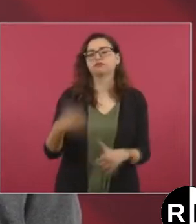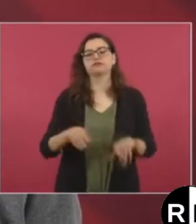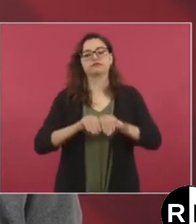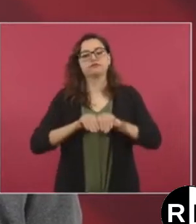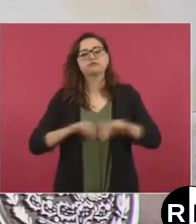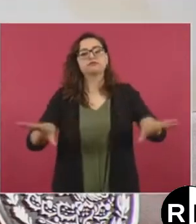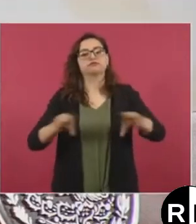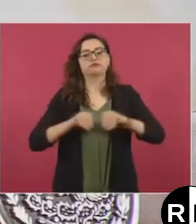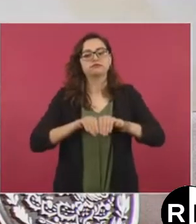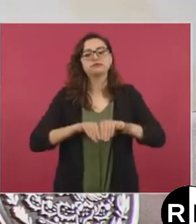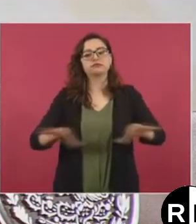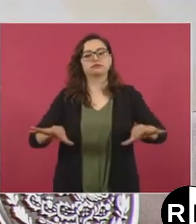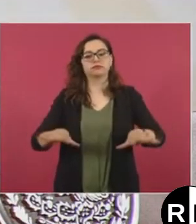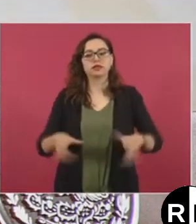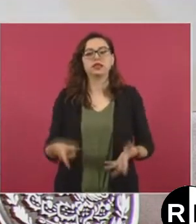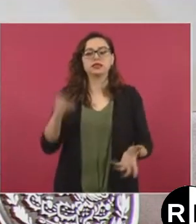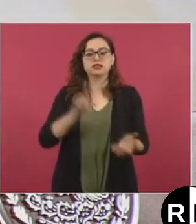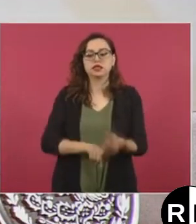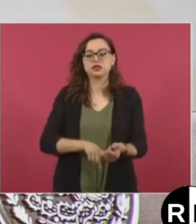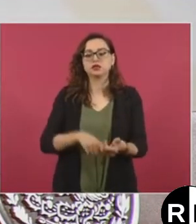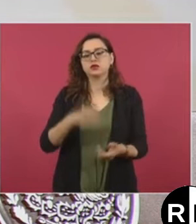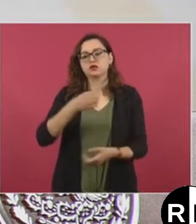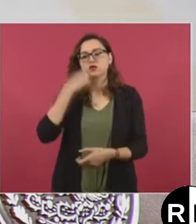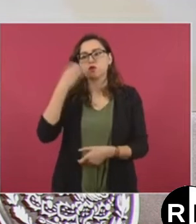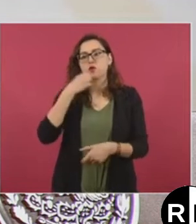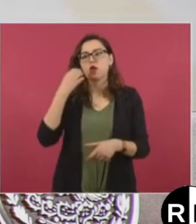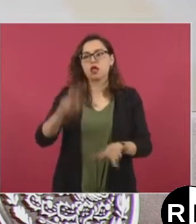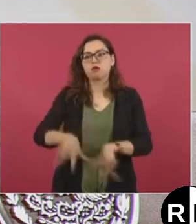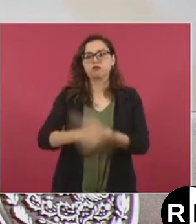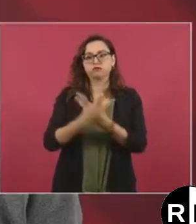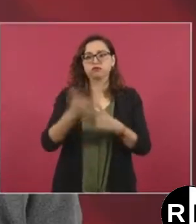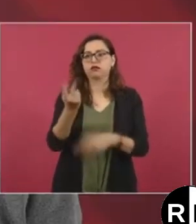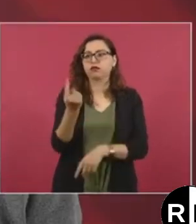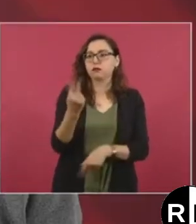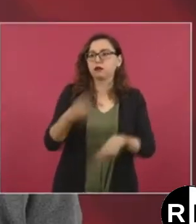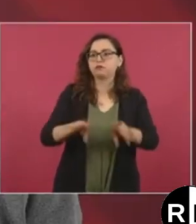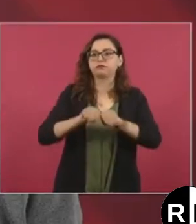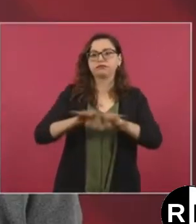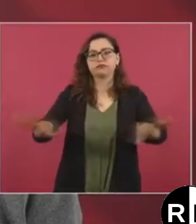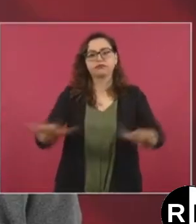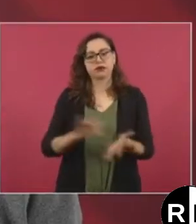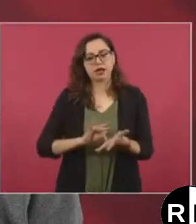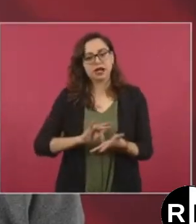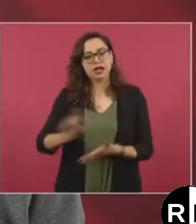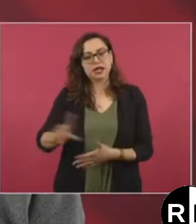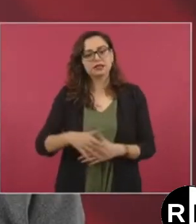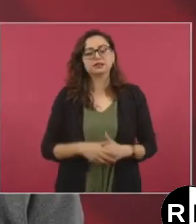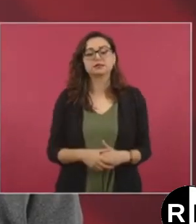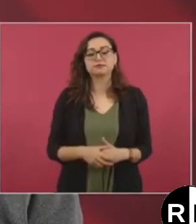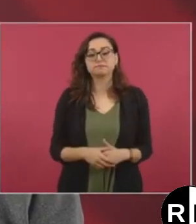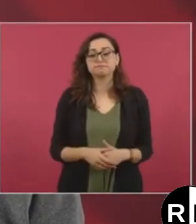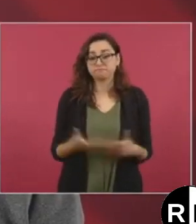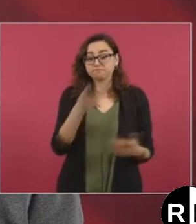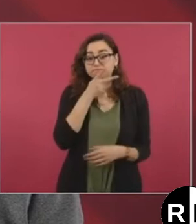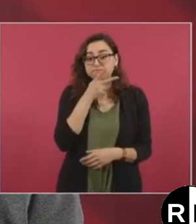los hogares a través de ustedes. Muchas gracias. Y quiero agradecer también a nuestros padres de familia que tuvieron la confianza y que